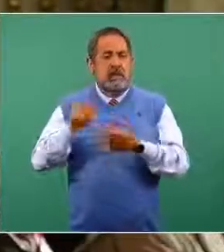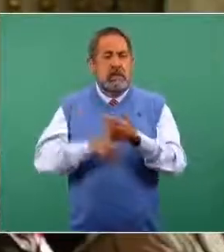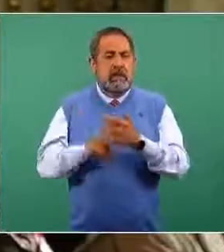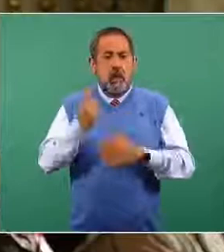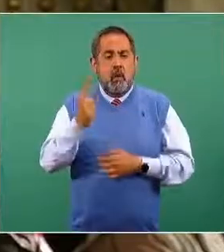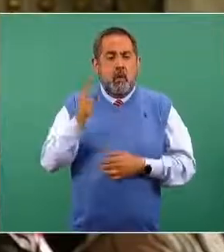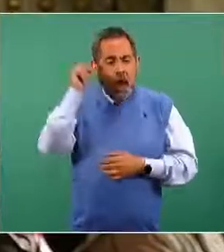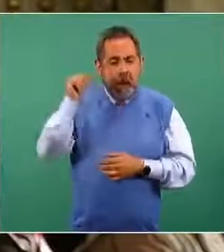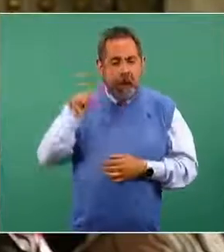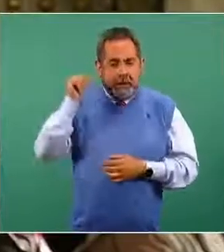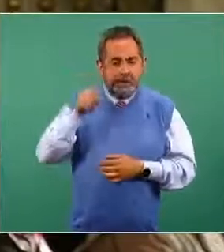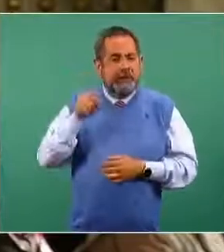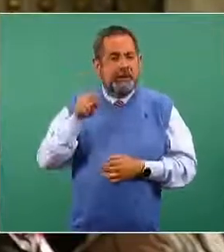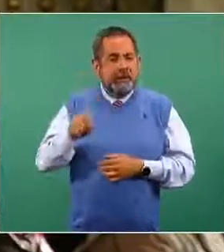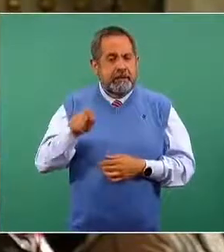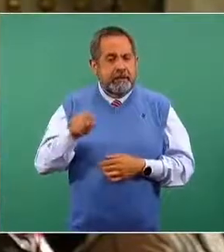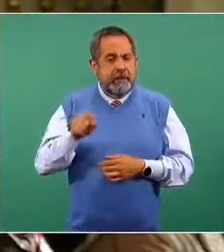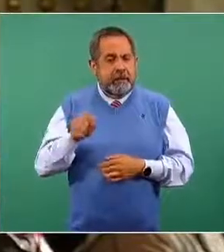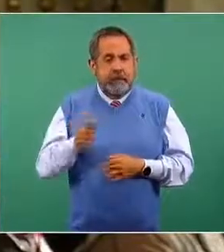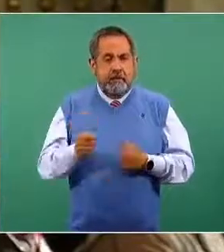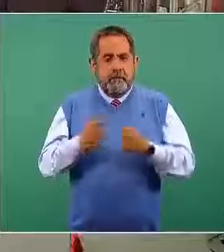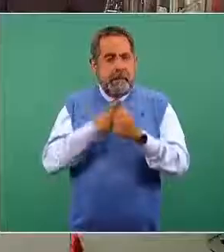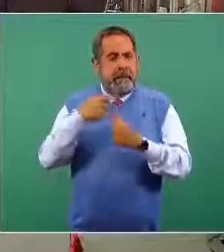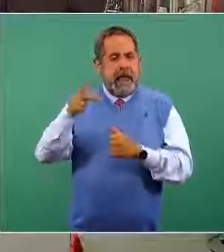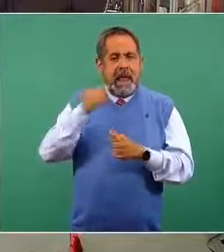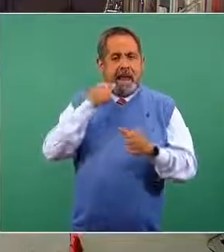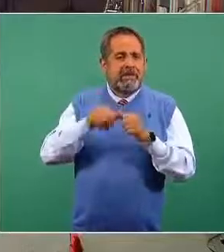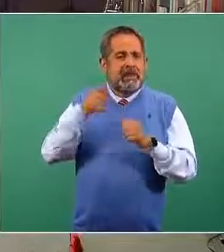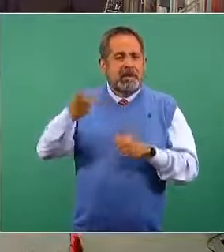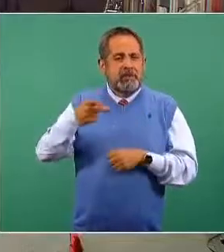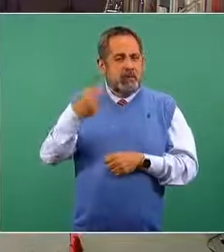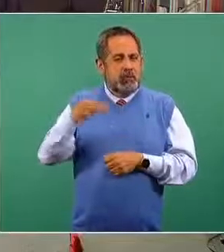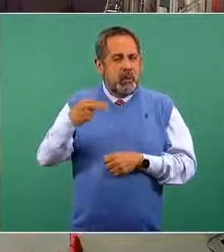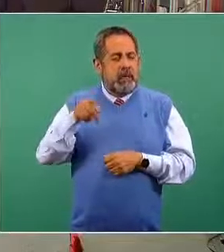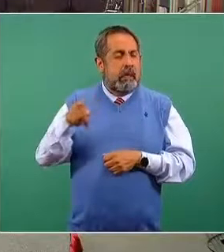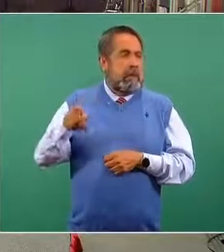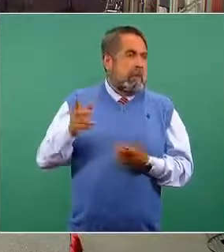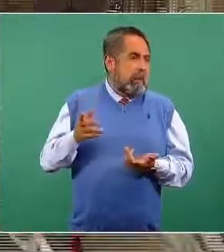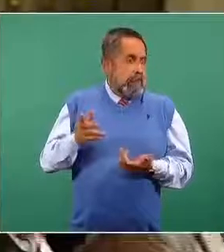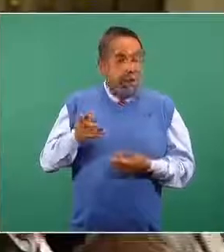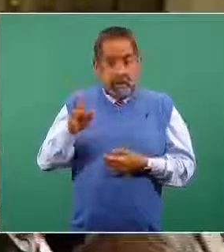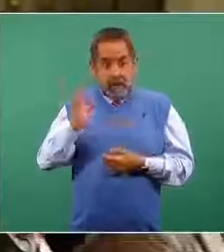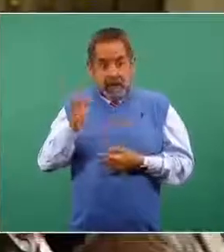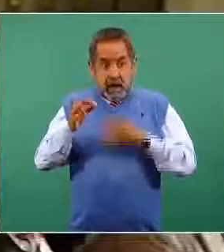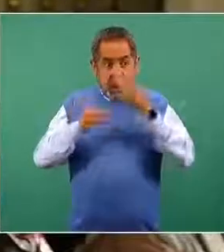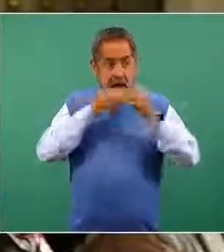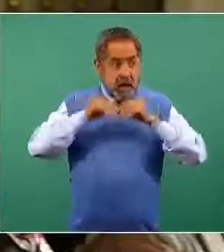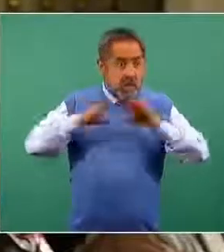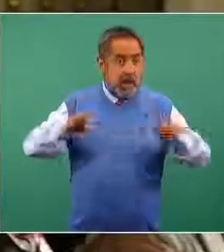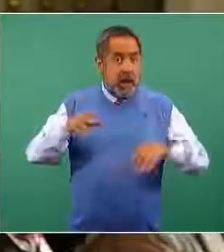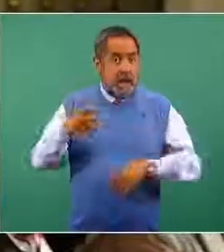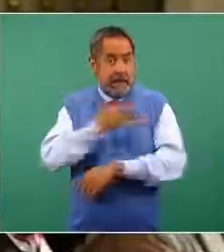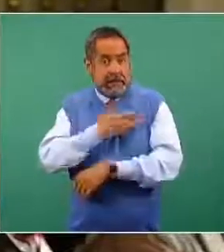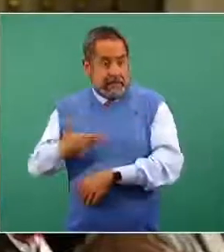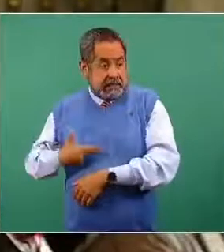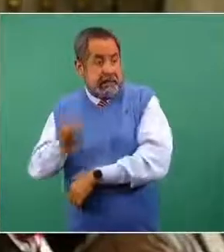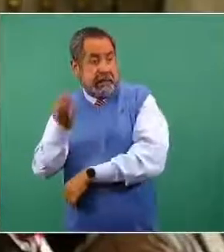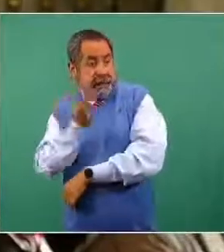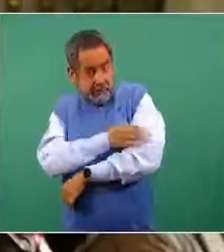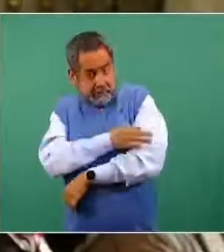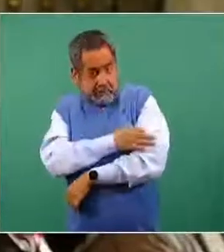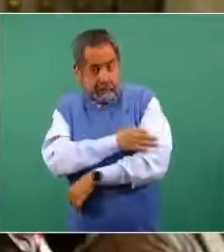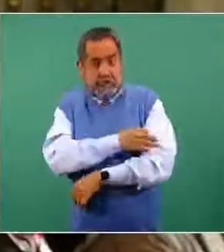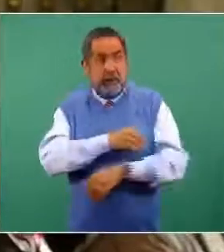el 1 de abril, sería la primera letra de su apellido. Si se estaría haciendo pública la vacunación del presidente